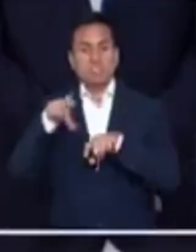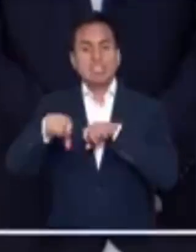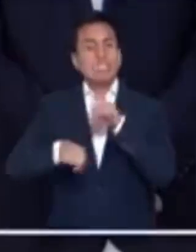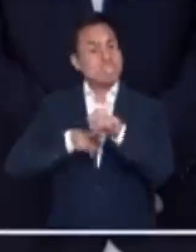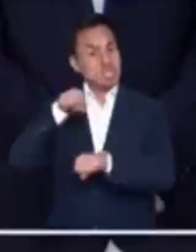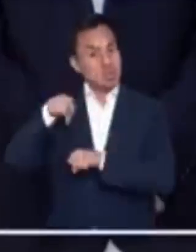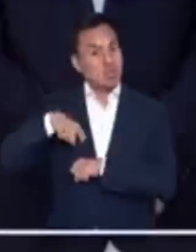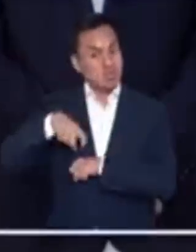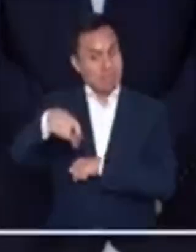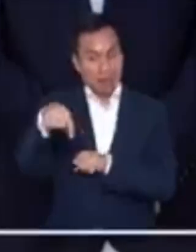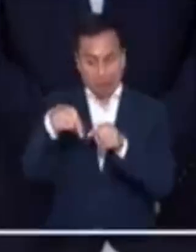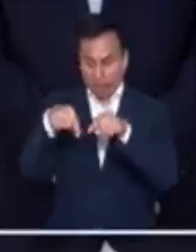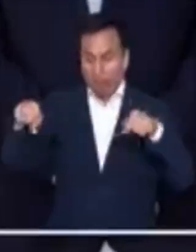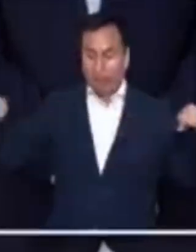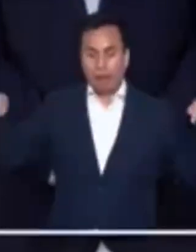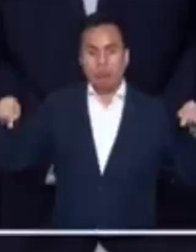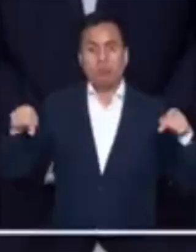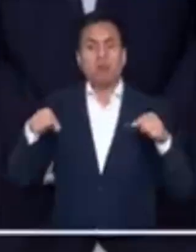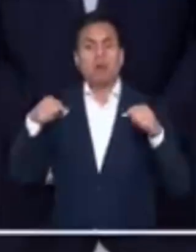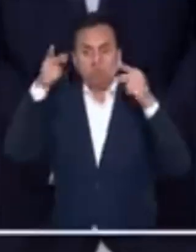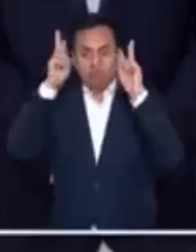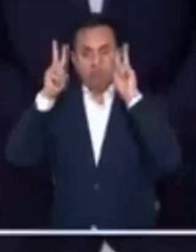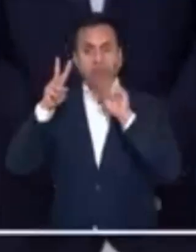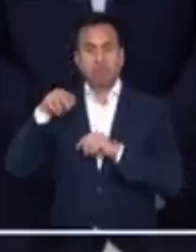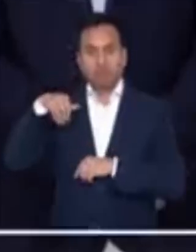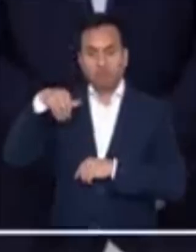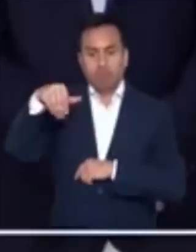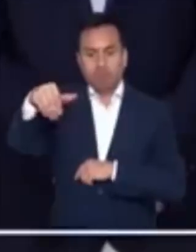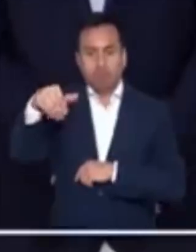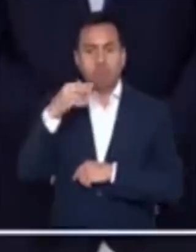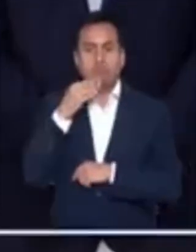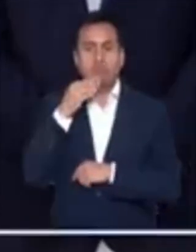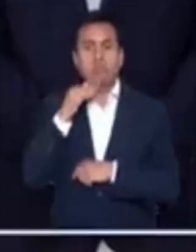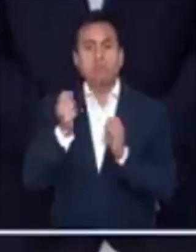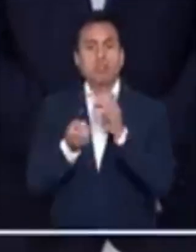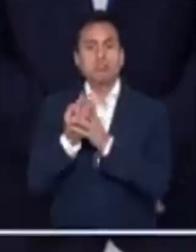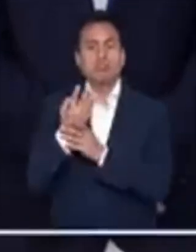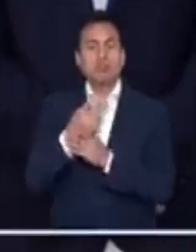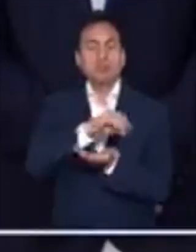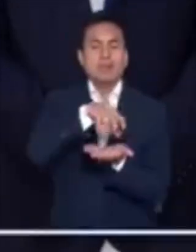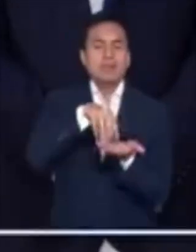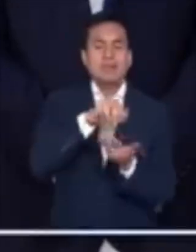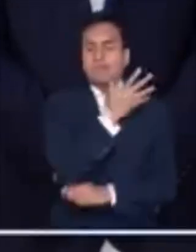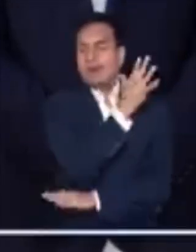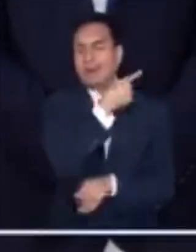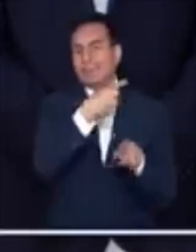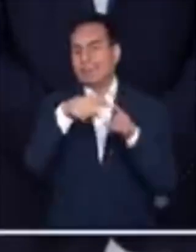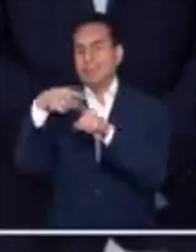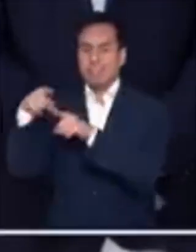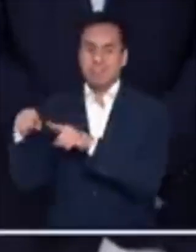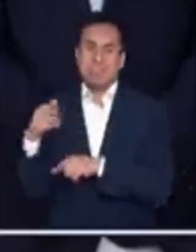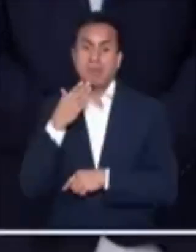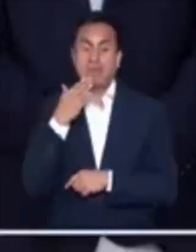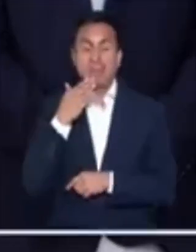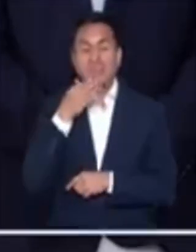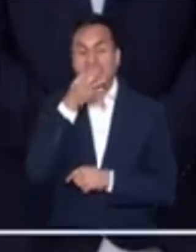ciclovía, corredor de transporte público. Y remodelación de parques diversos y